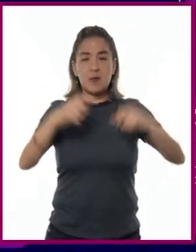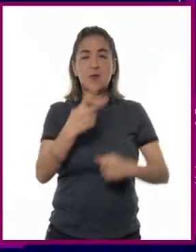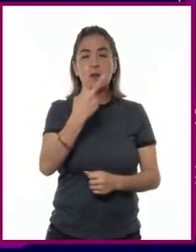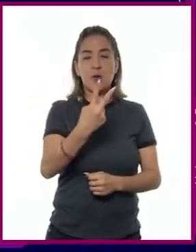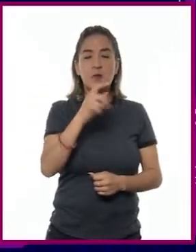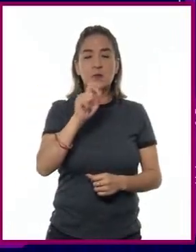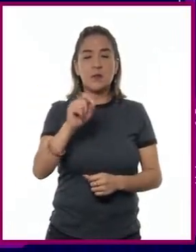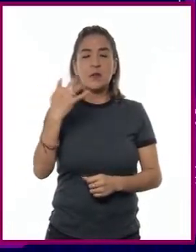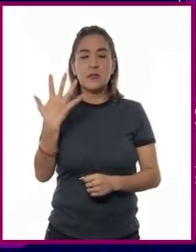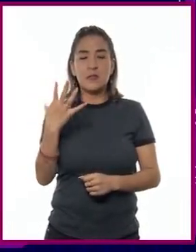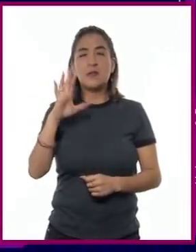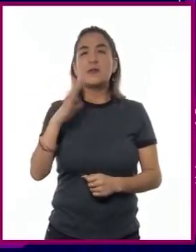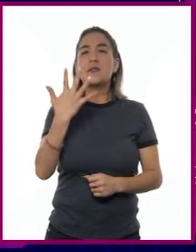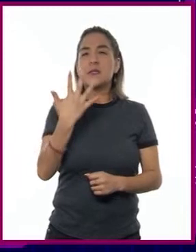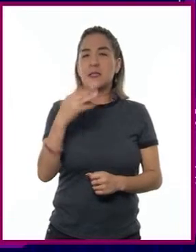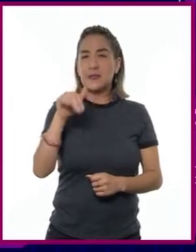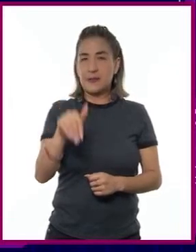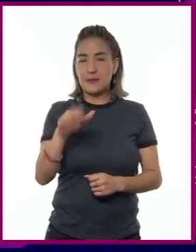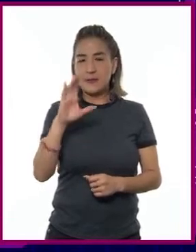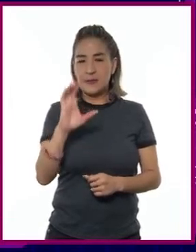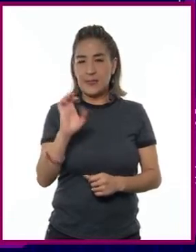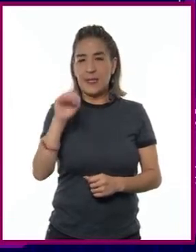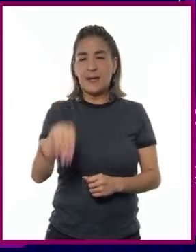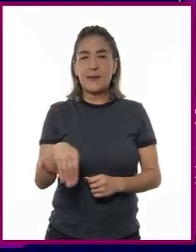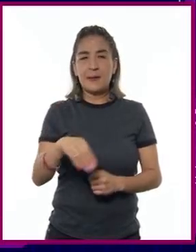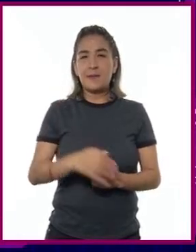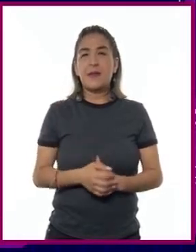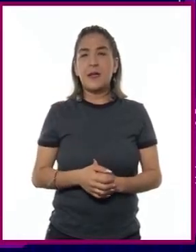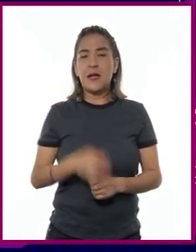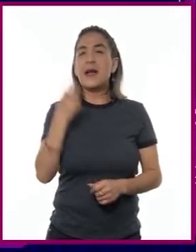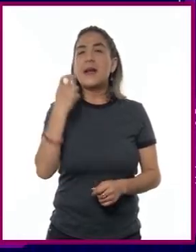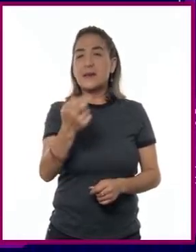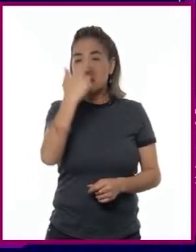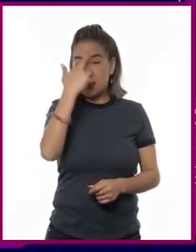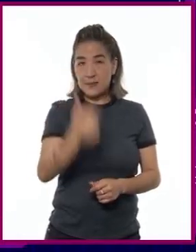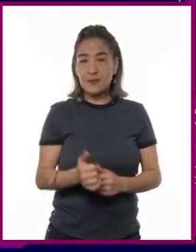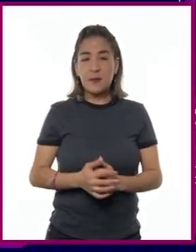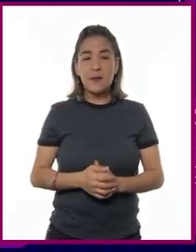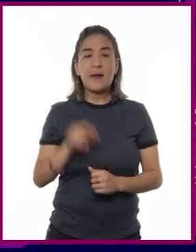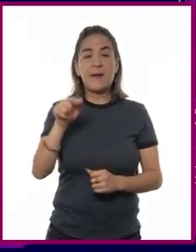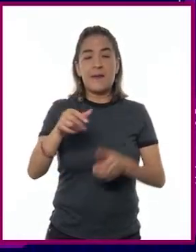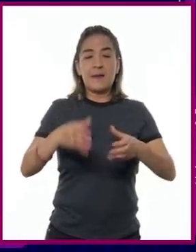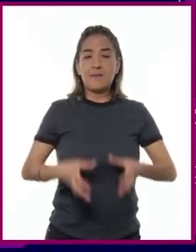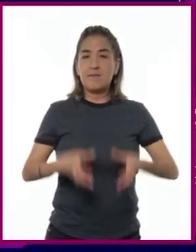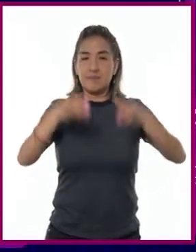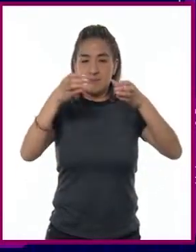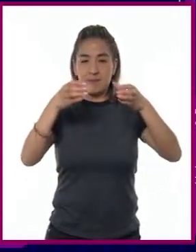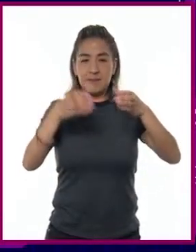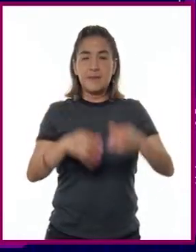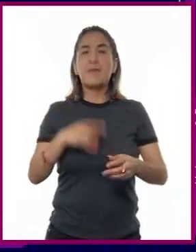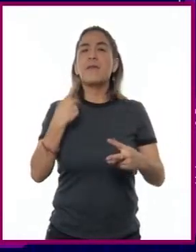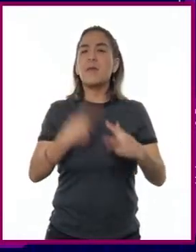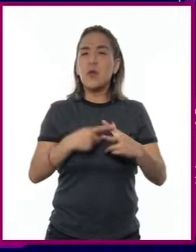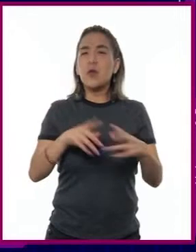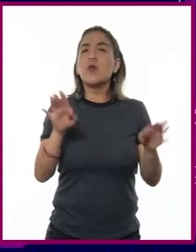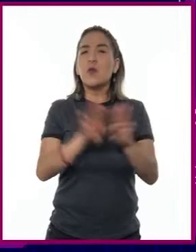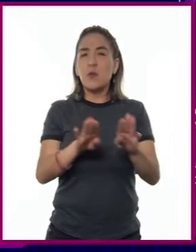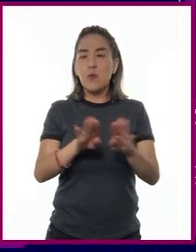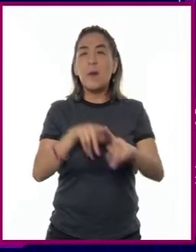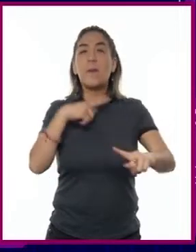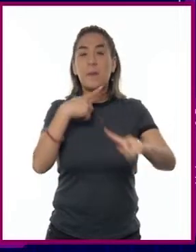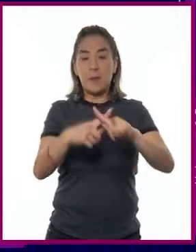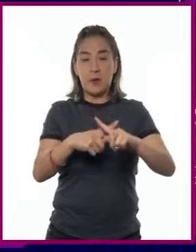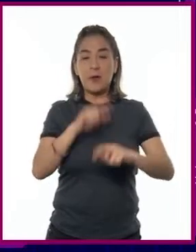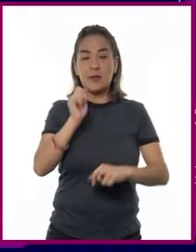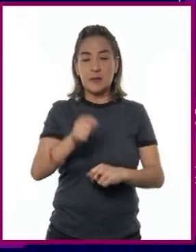2.5 centímetros. Por tanto, el volumen del recipiente se calcula multiplicando